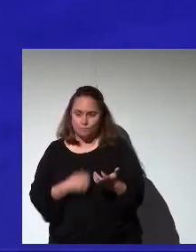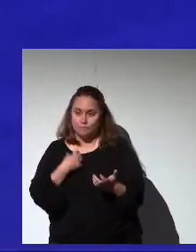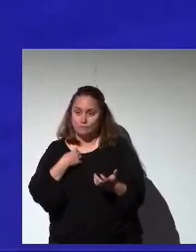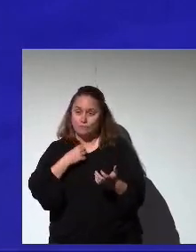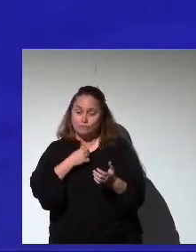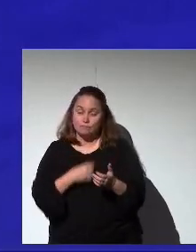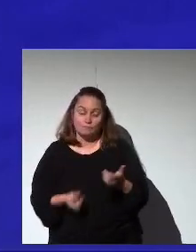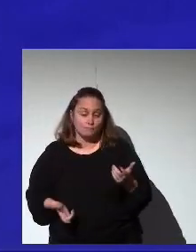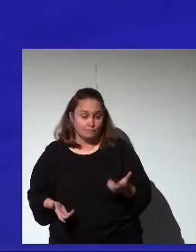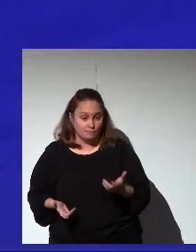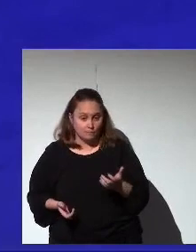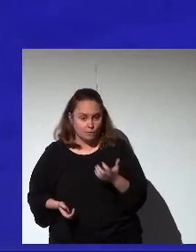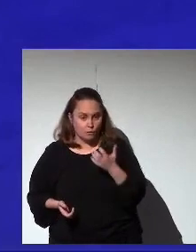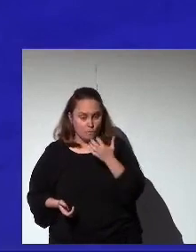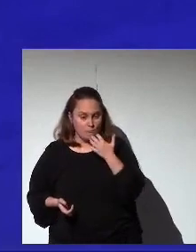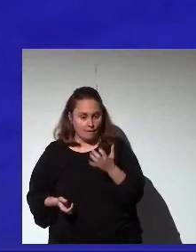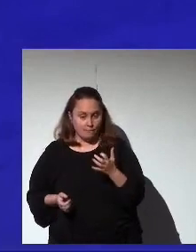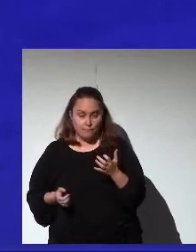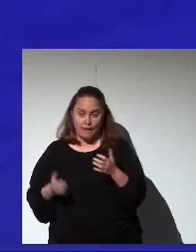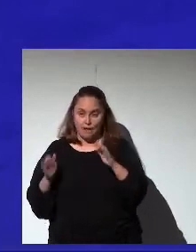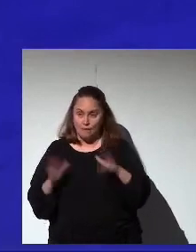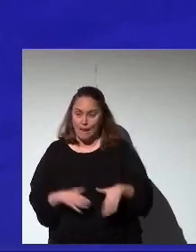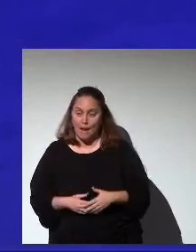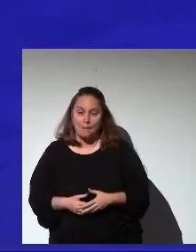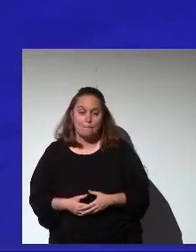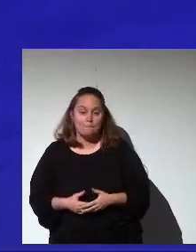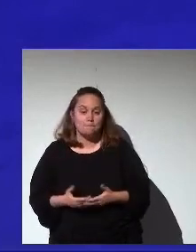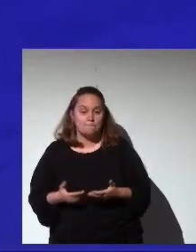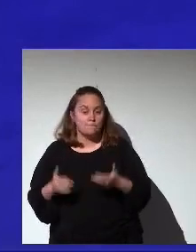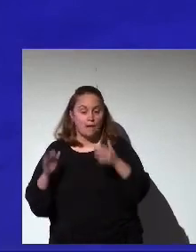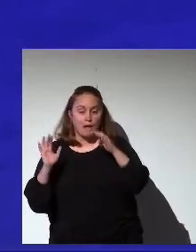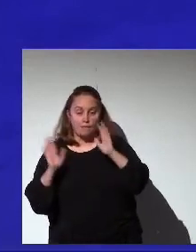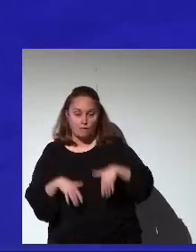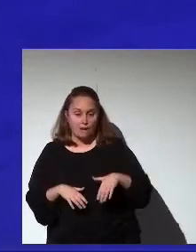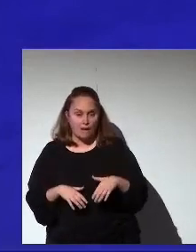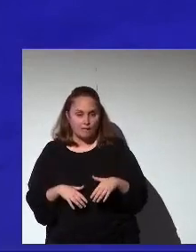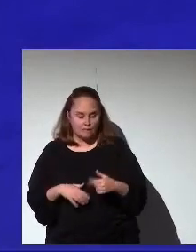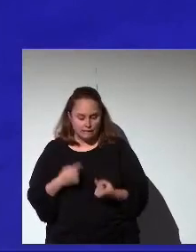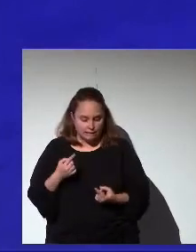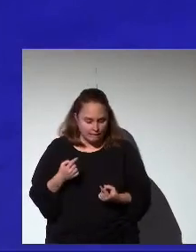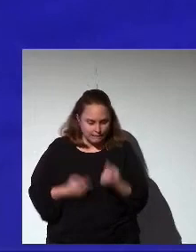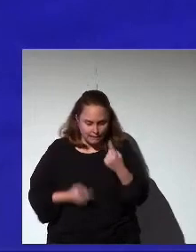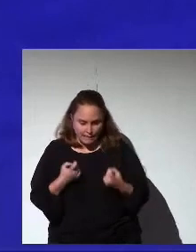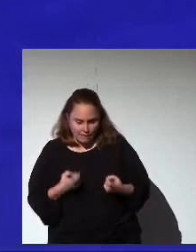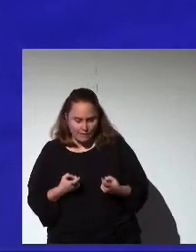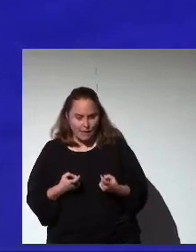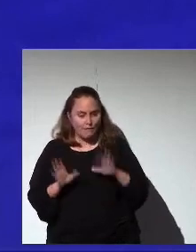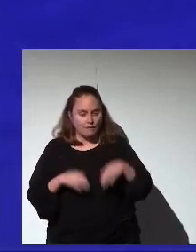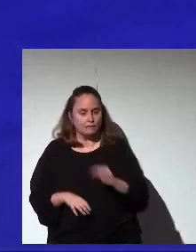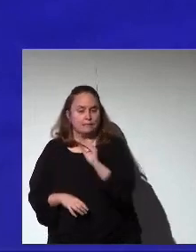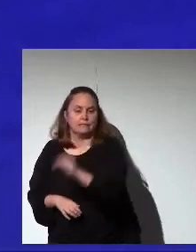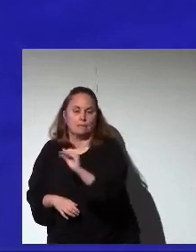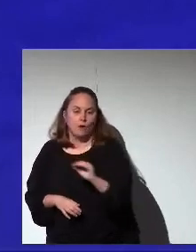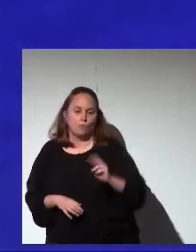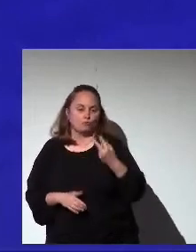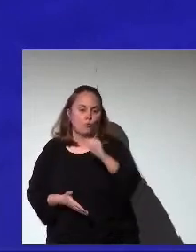cosas como las acabamos, entre comillas, subcontratando con Cruz Roja o los contratamos con otras asociaciones. ¿Por